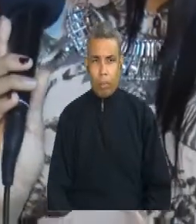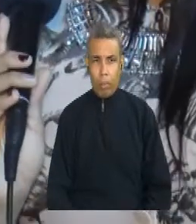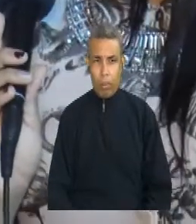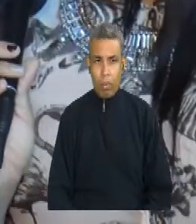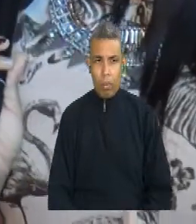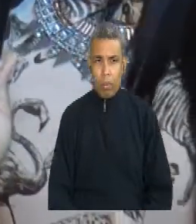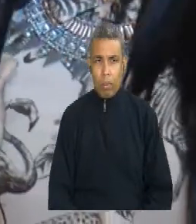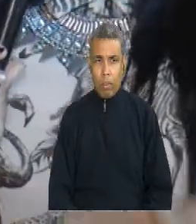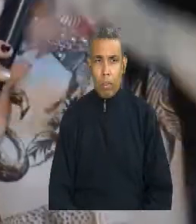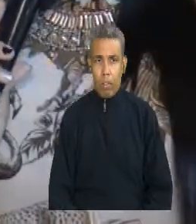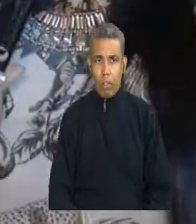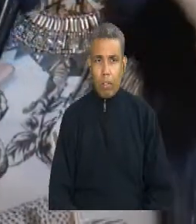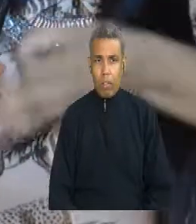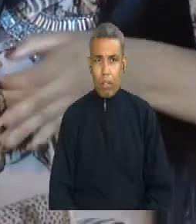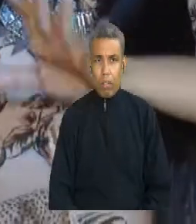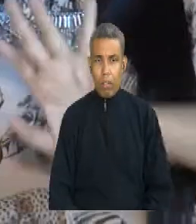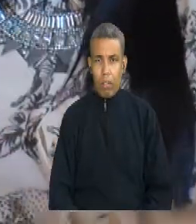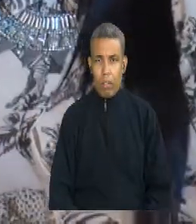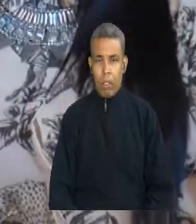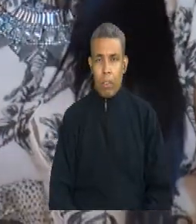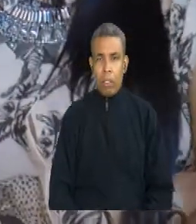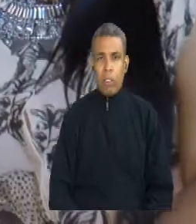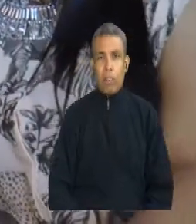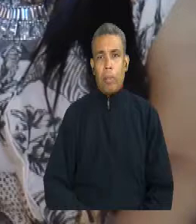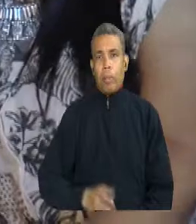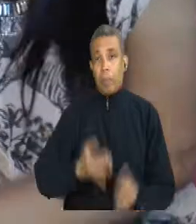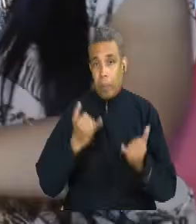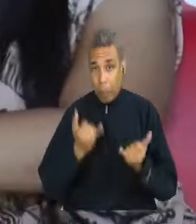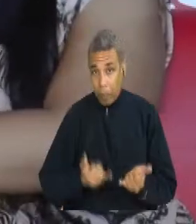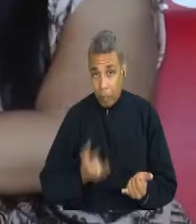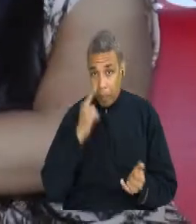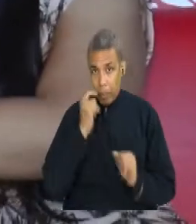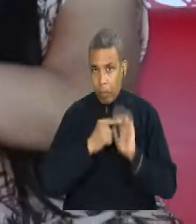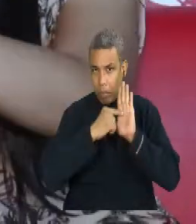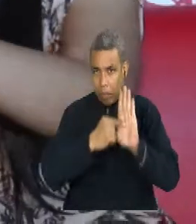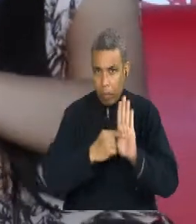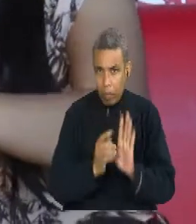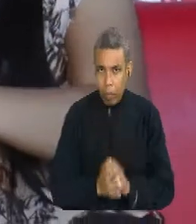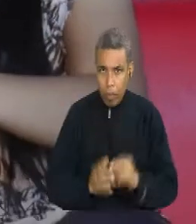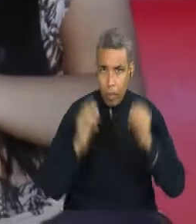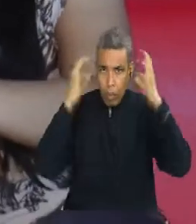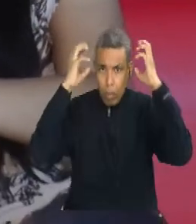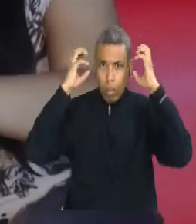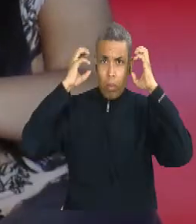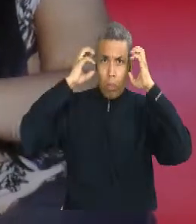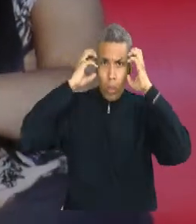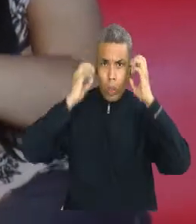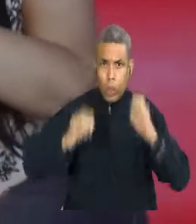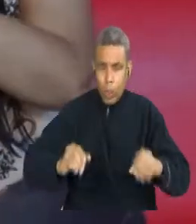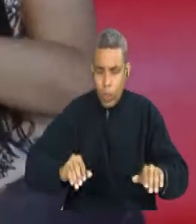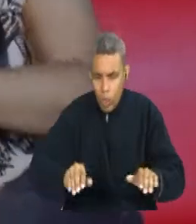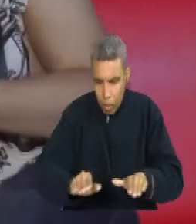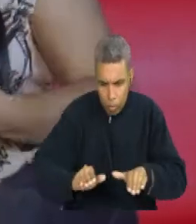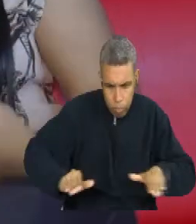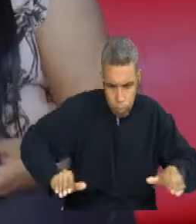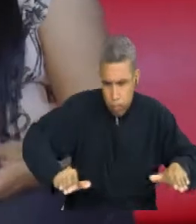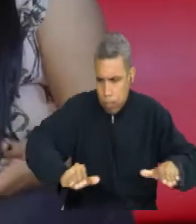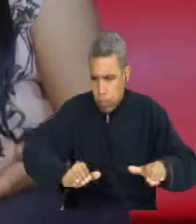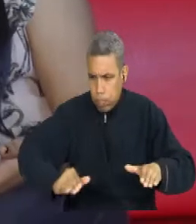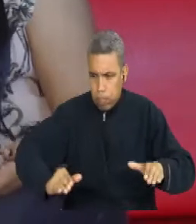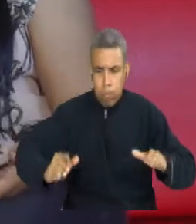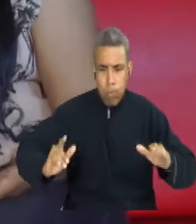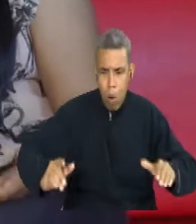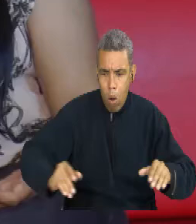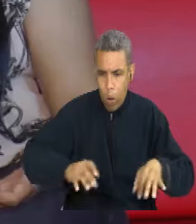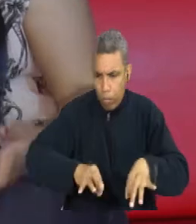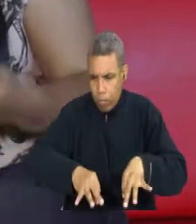pasado presentamos ya dos DJs, hoy por supuesto vamos a presentar dos más, pero ¿quiénes son esos de aquí de Barranca Bermeja que no tuvieron la oportunidad de